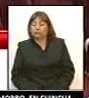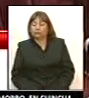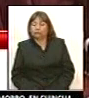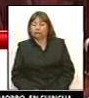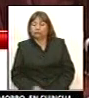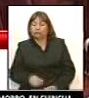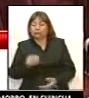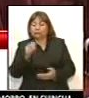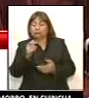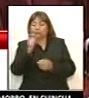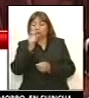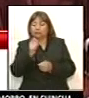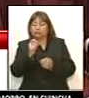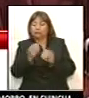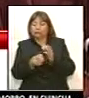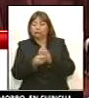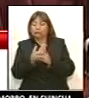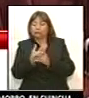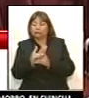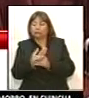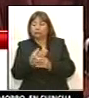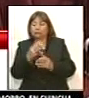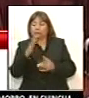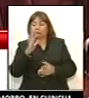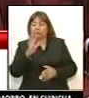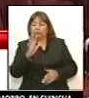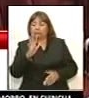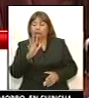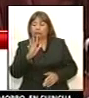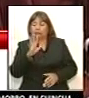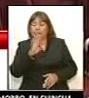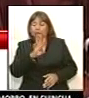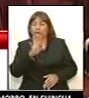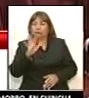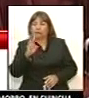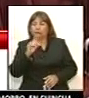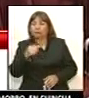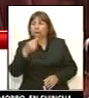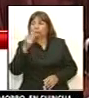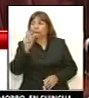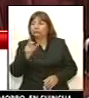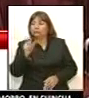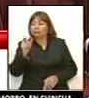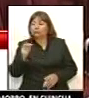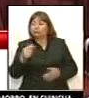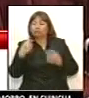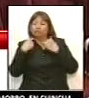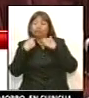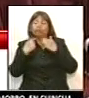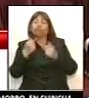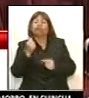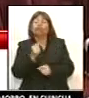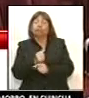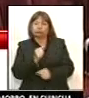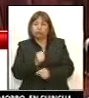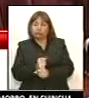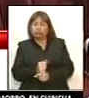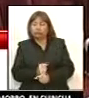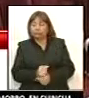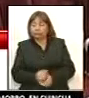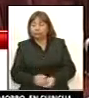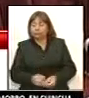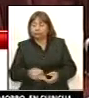agosto y septiembre más o menos, más de 54 mil limeños han perdido sus empleos temporales y muchos de